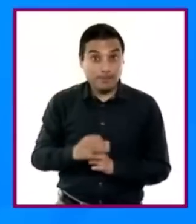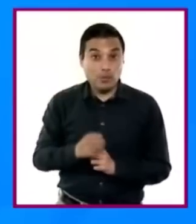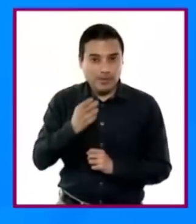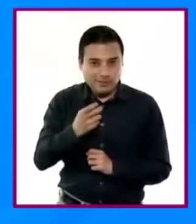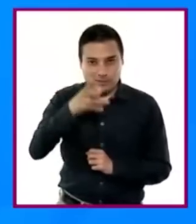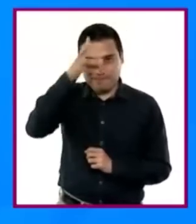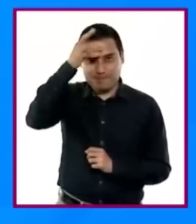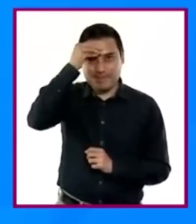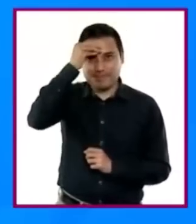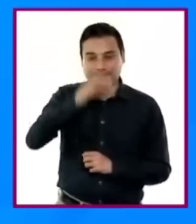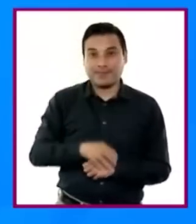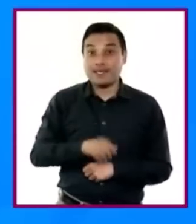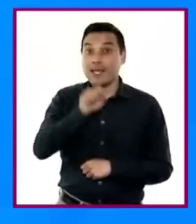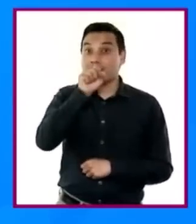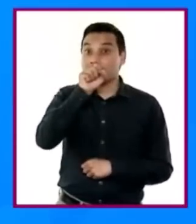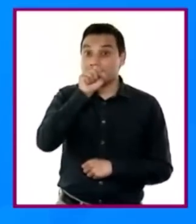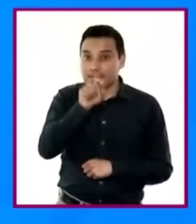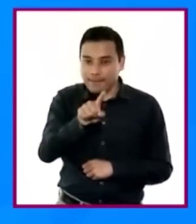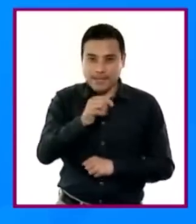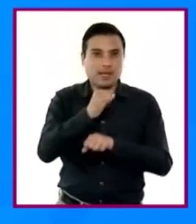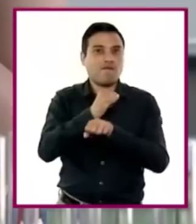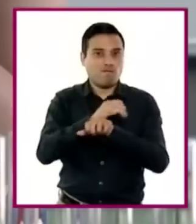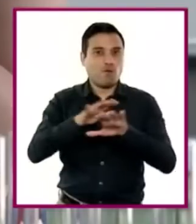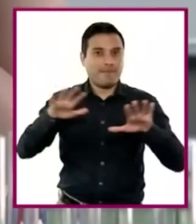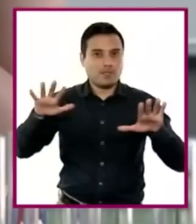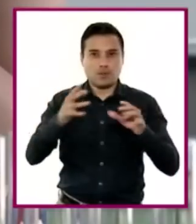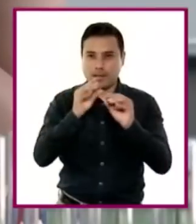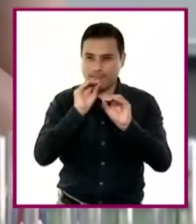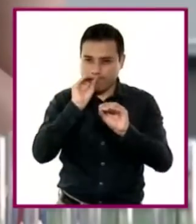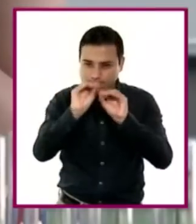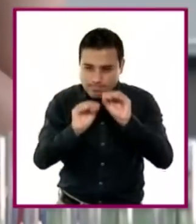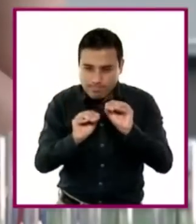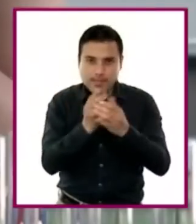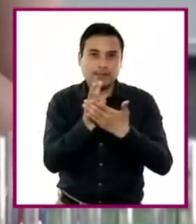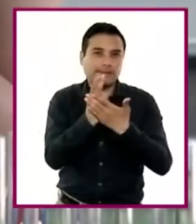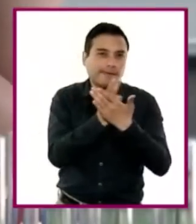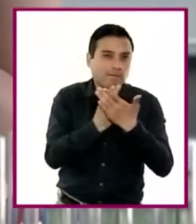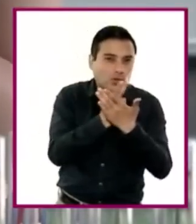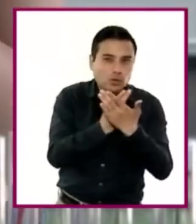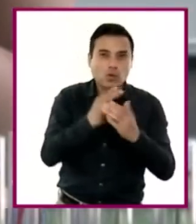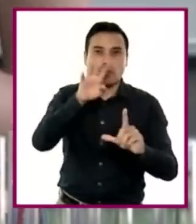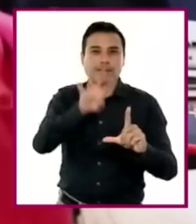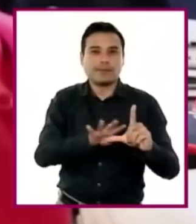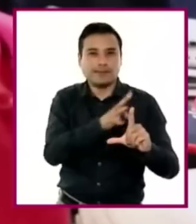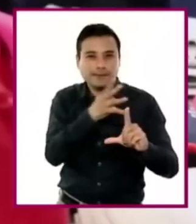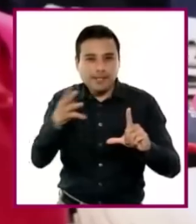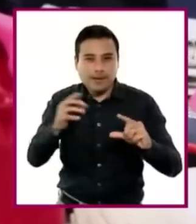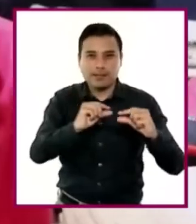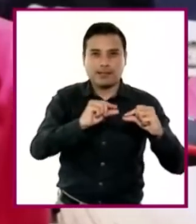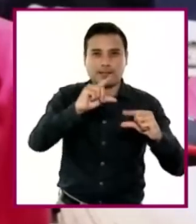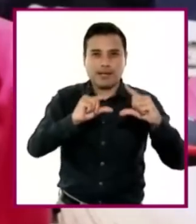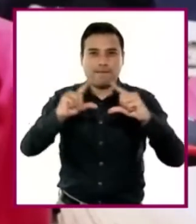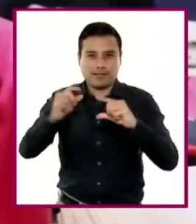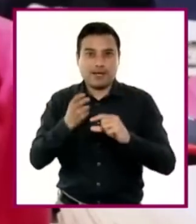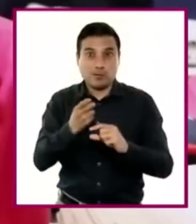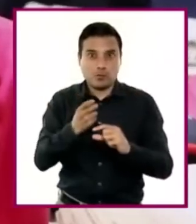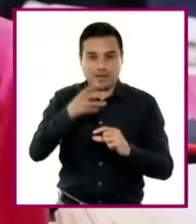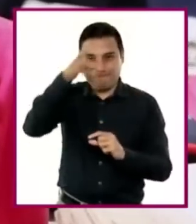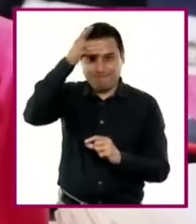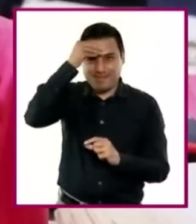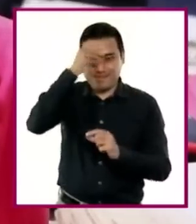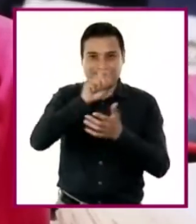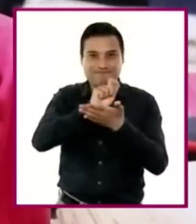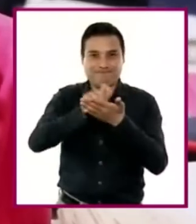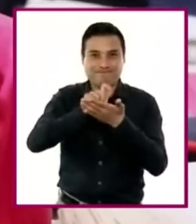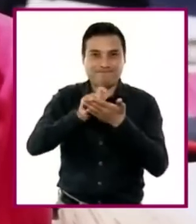en categorías tablas y gráficas al mismo tiempo continuar con el desarrollo de